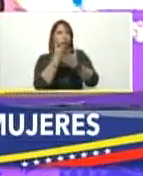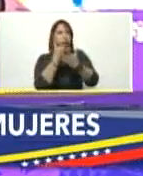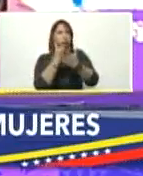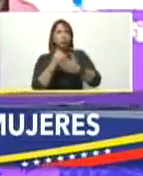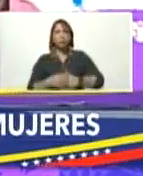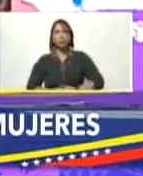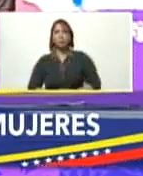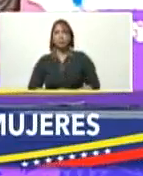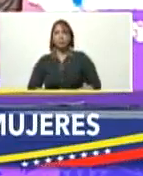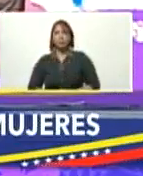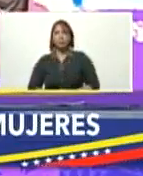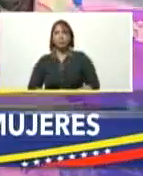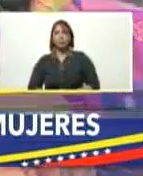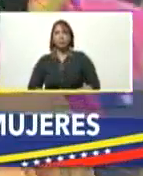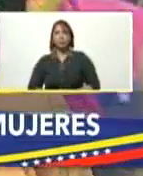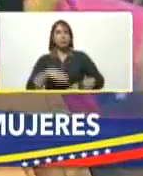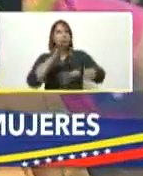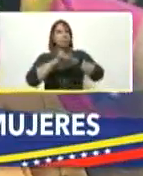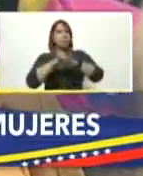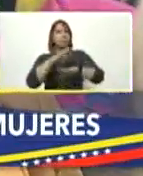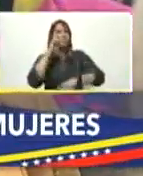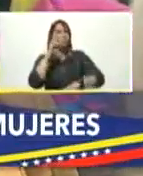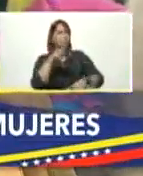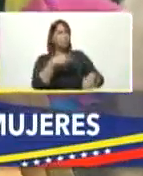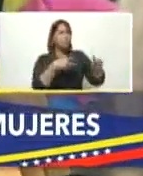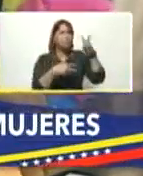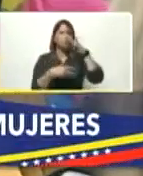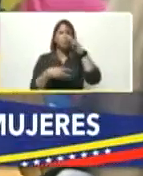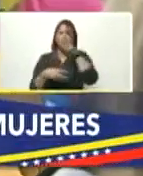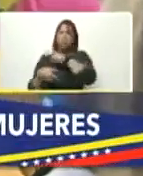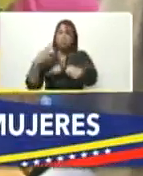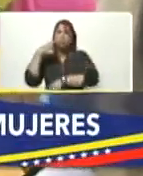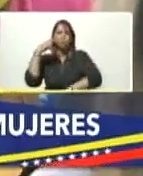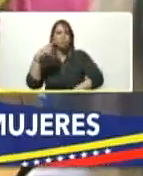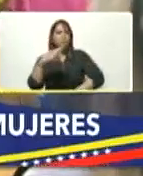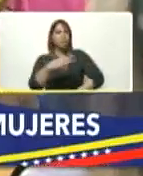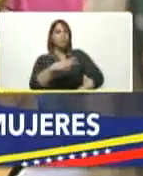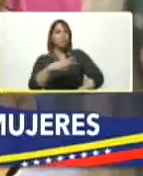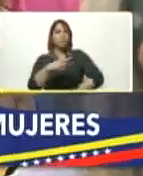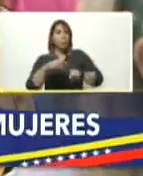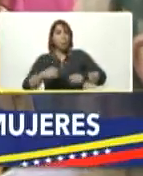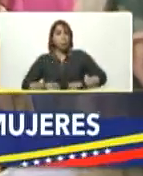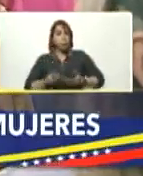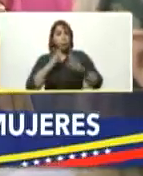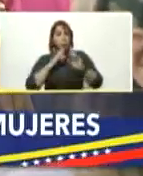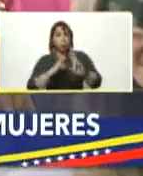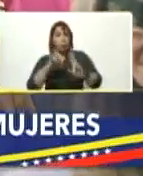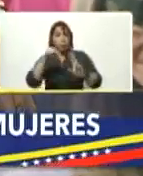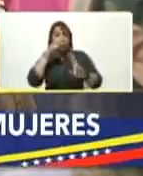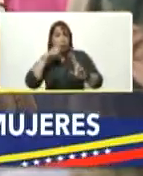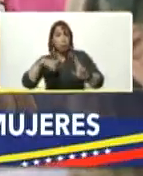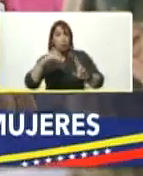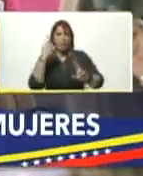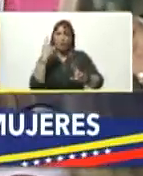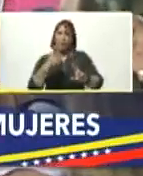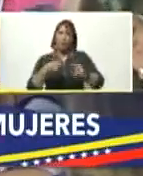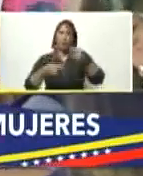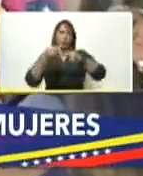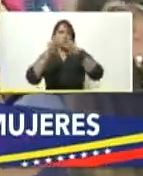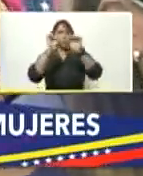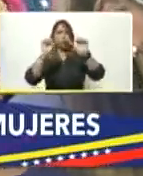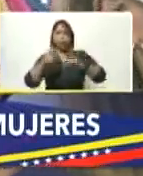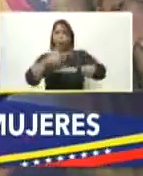voy viendo lo que va pasando, cómo va pasando, para darle respuesta al pueblo. Y tenemos que construir un sistema